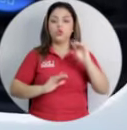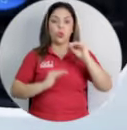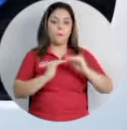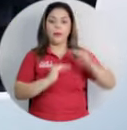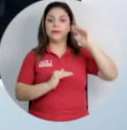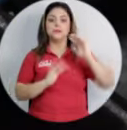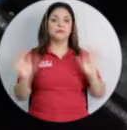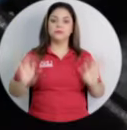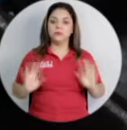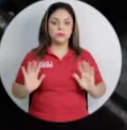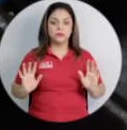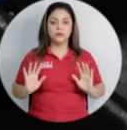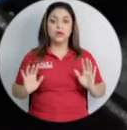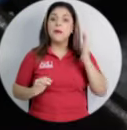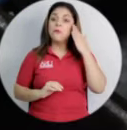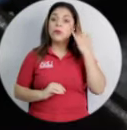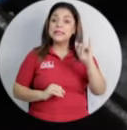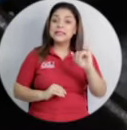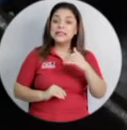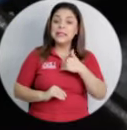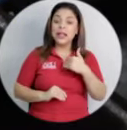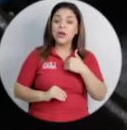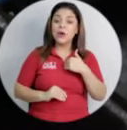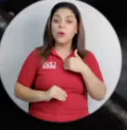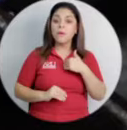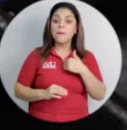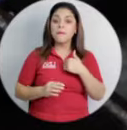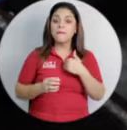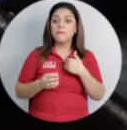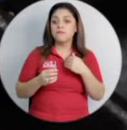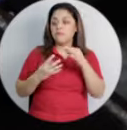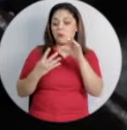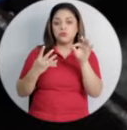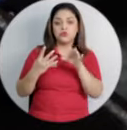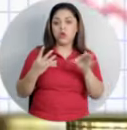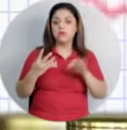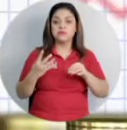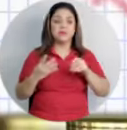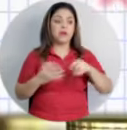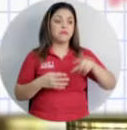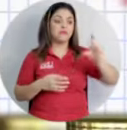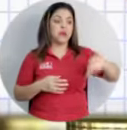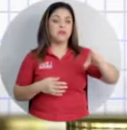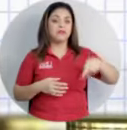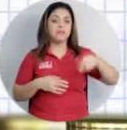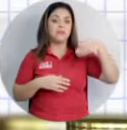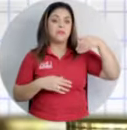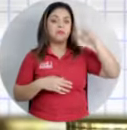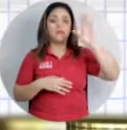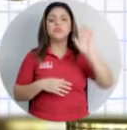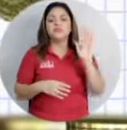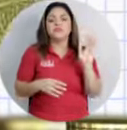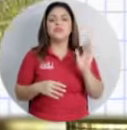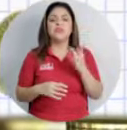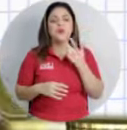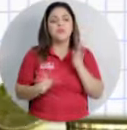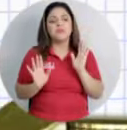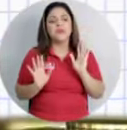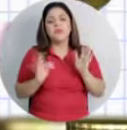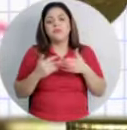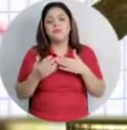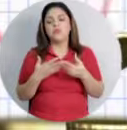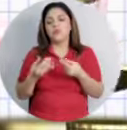no te excedes, porque cuando uno tiene más abundancia de recursos, dinero, siente a darse esos